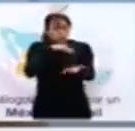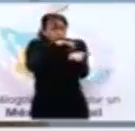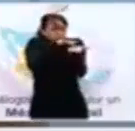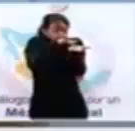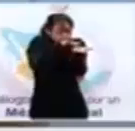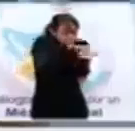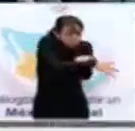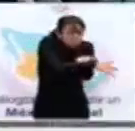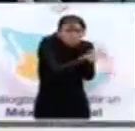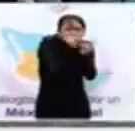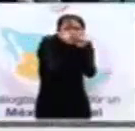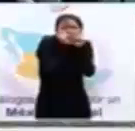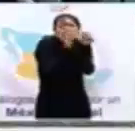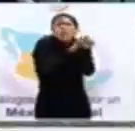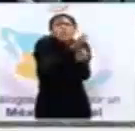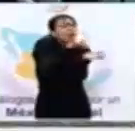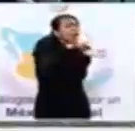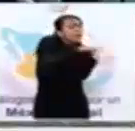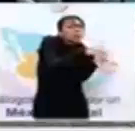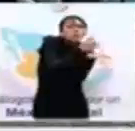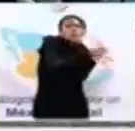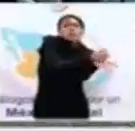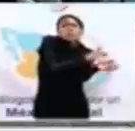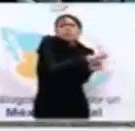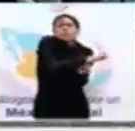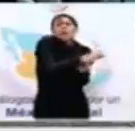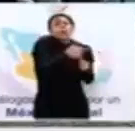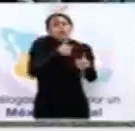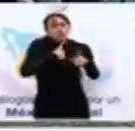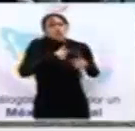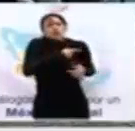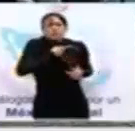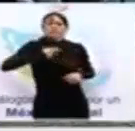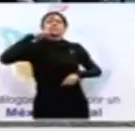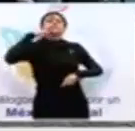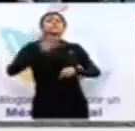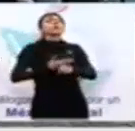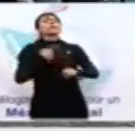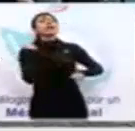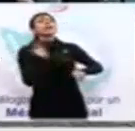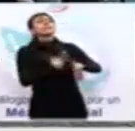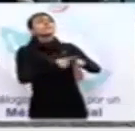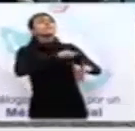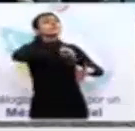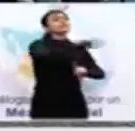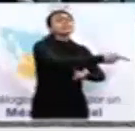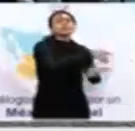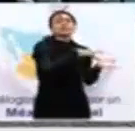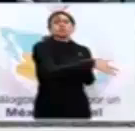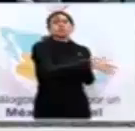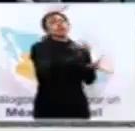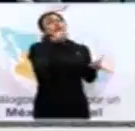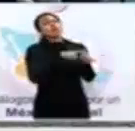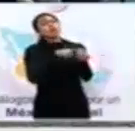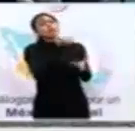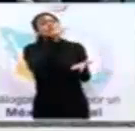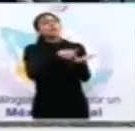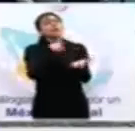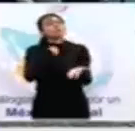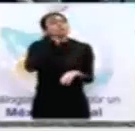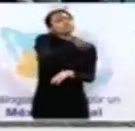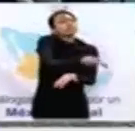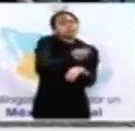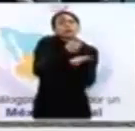¿no?, tengo que tener una responsabilidad en términos de dónde lo estoy ejerciendo, hacia dónde lo estoy llevando, que lo debo de aplicar en lo que lo debo de aplicar, ¿no? Es decir,